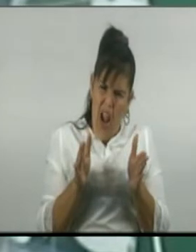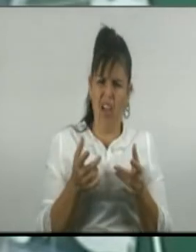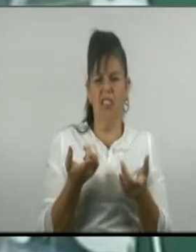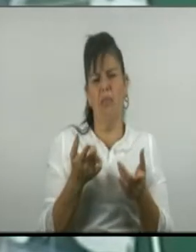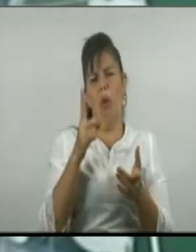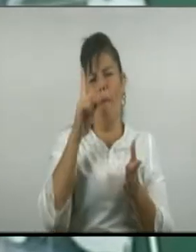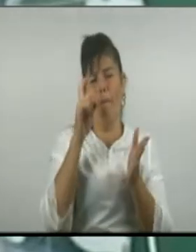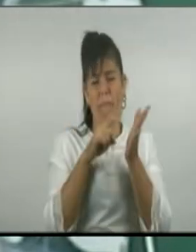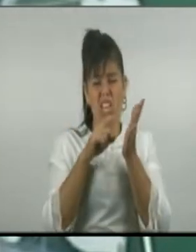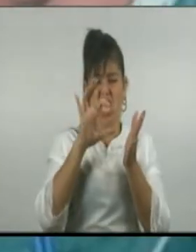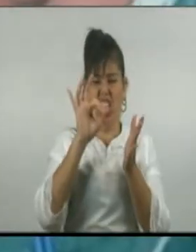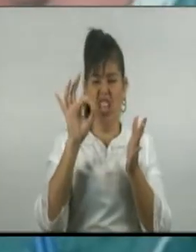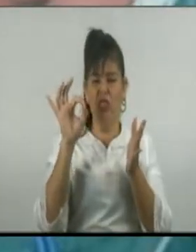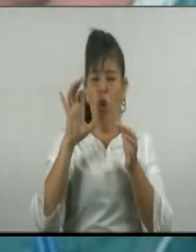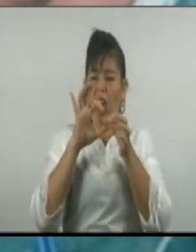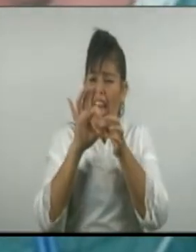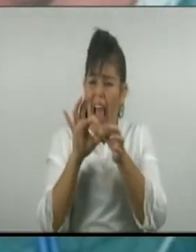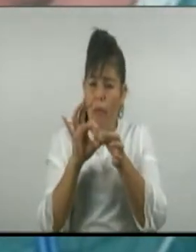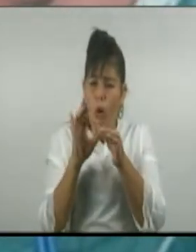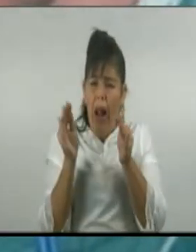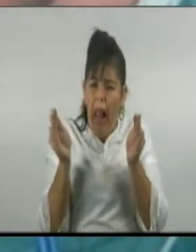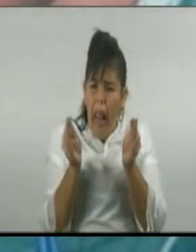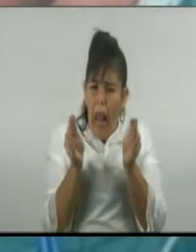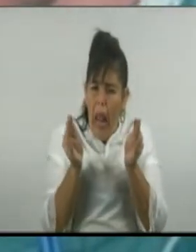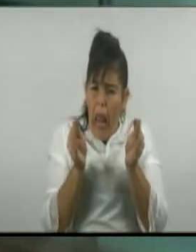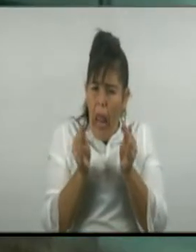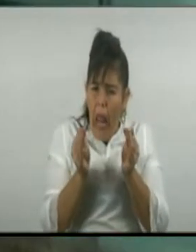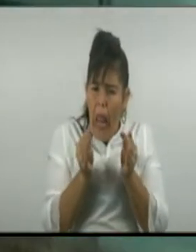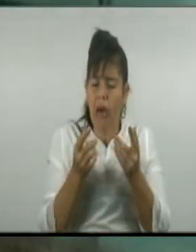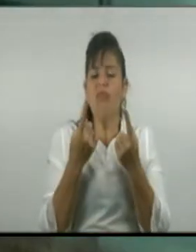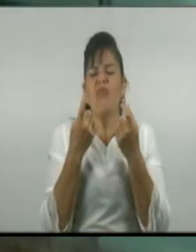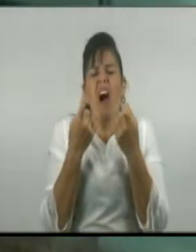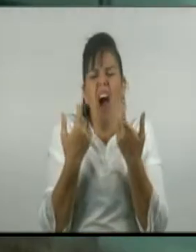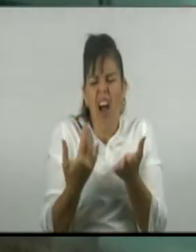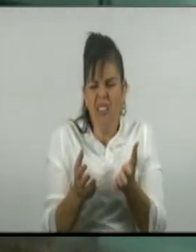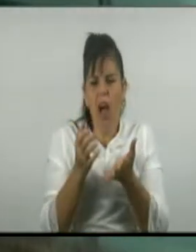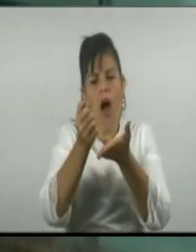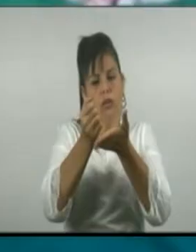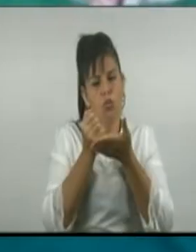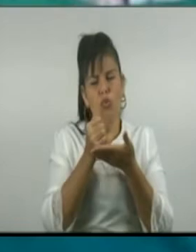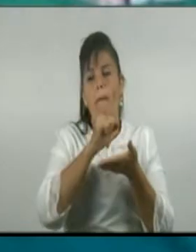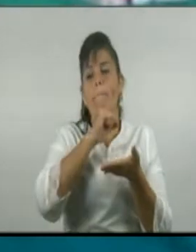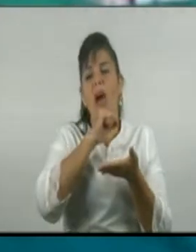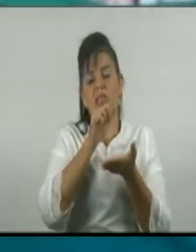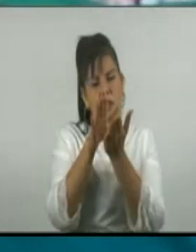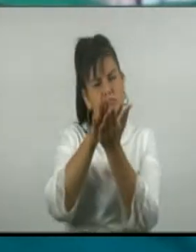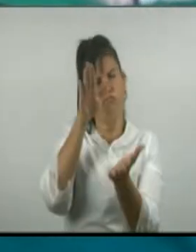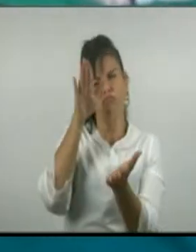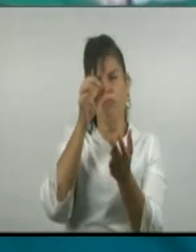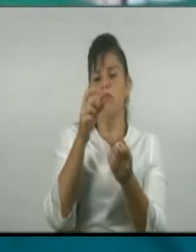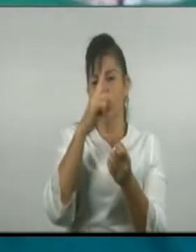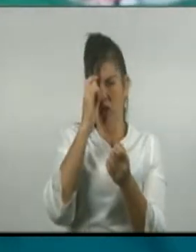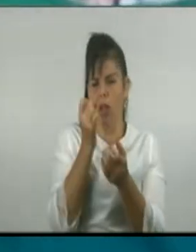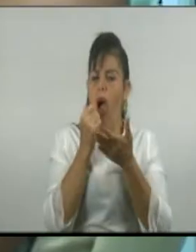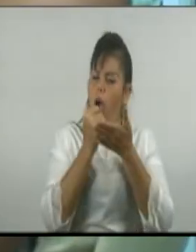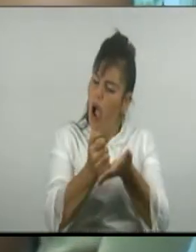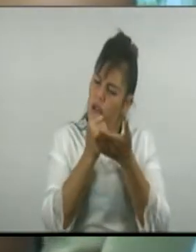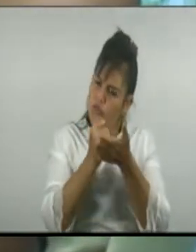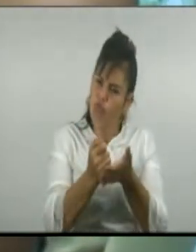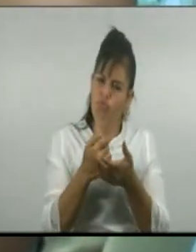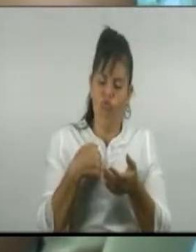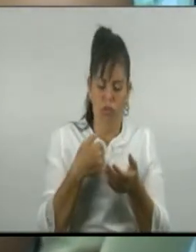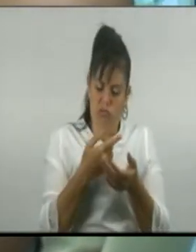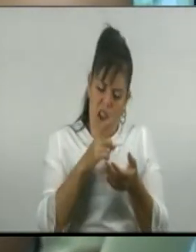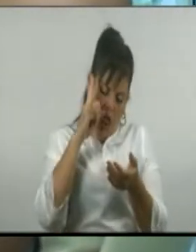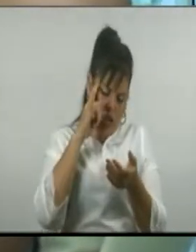1500 gramos por lo que se requerirá cada vez más de la ayuda de madres comprometidas con la óptima nutrición de su bebé